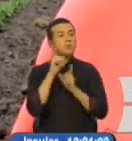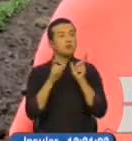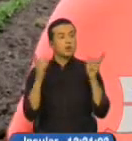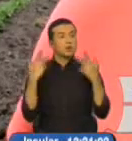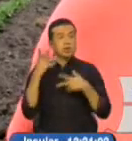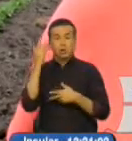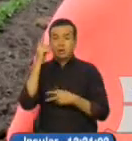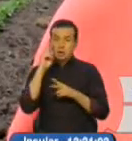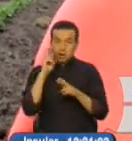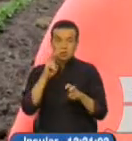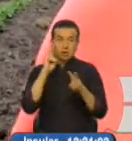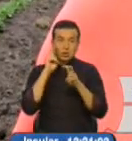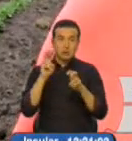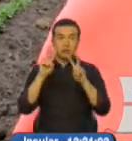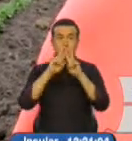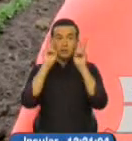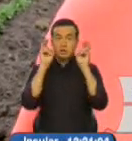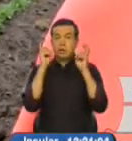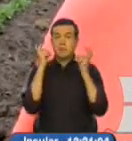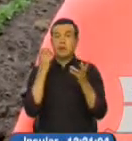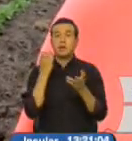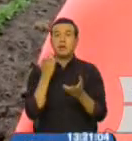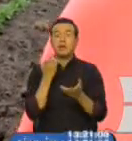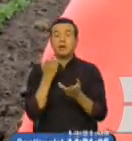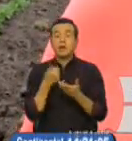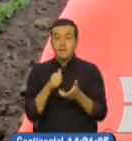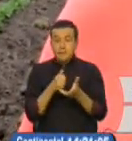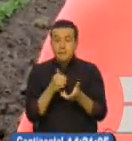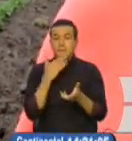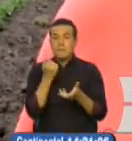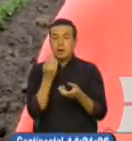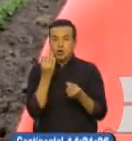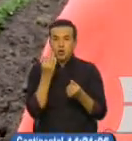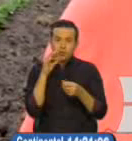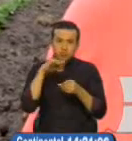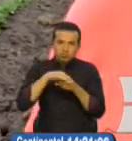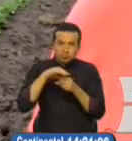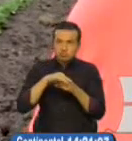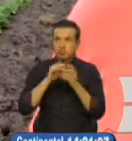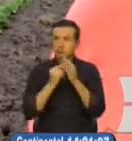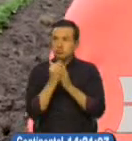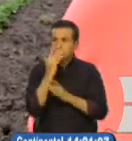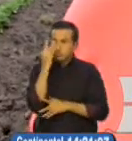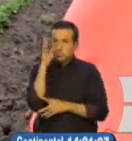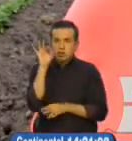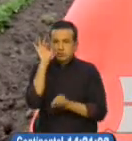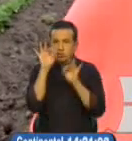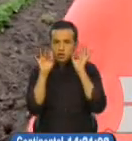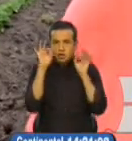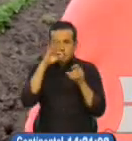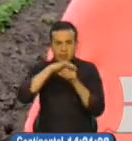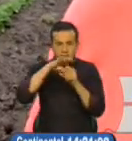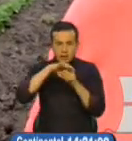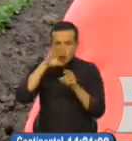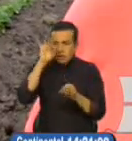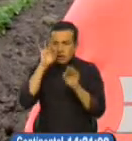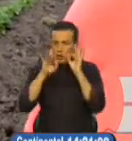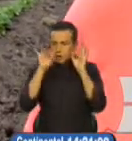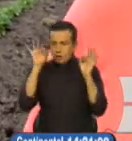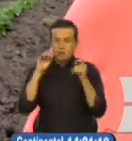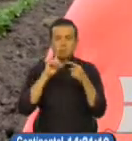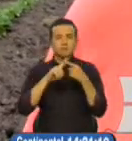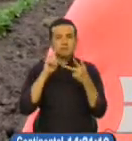hecho investigación en el rubro de papa para mejorar temas de fertilización, tema de selección de semillas, el tema